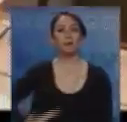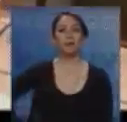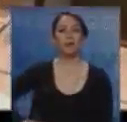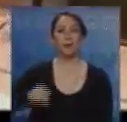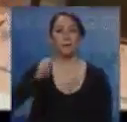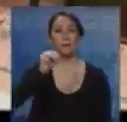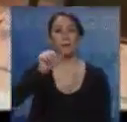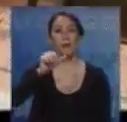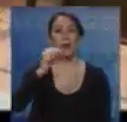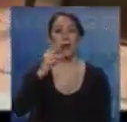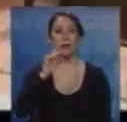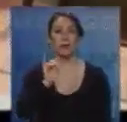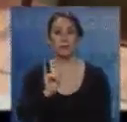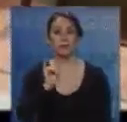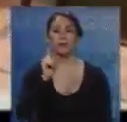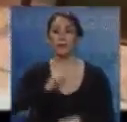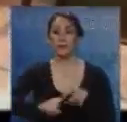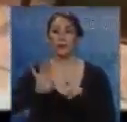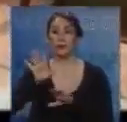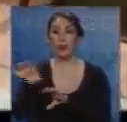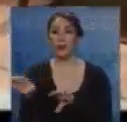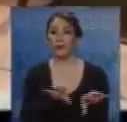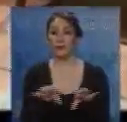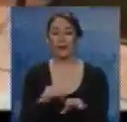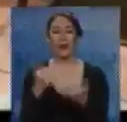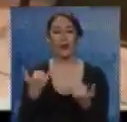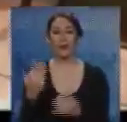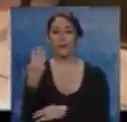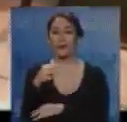Macri. Entre las distintas actividades que cumplió este